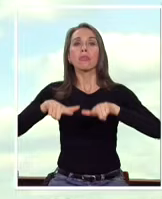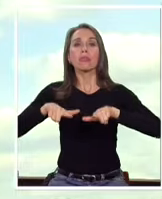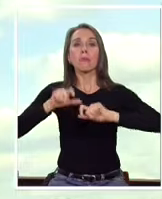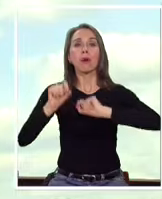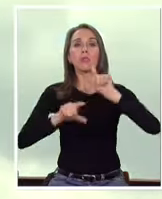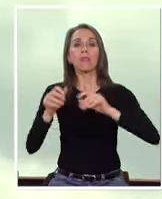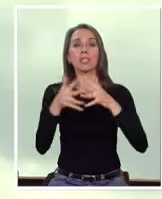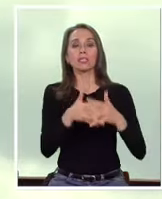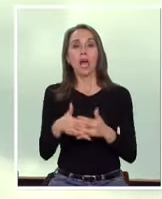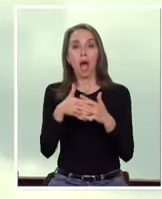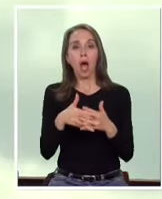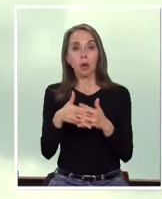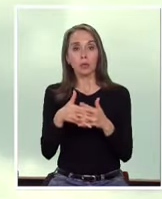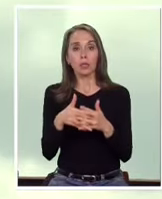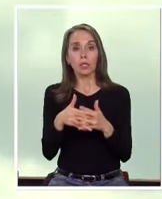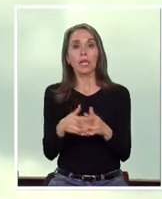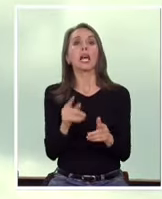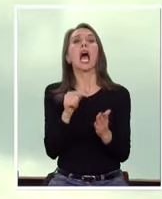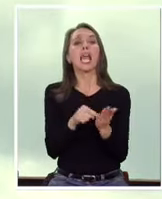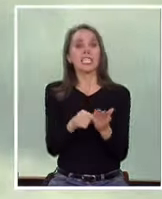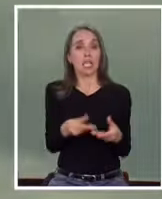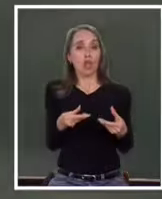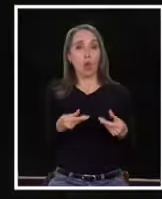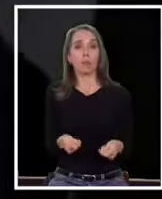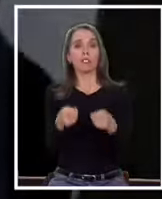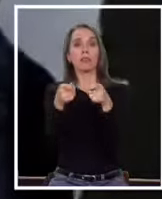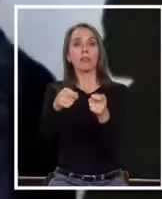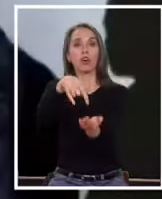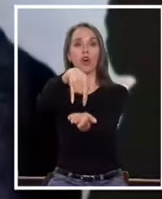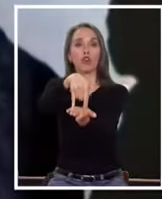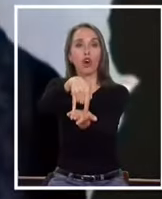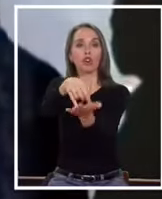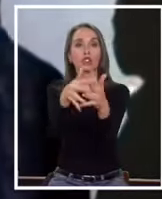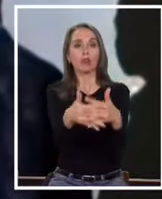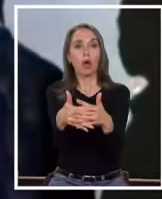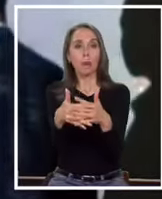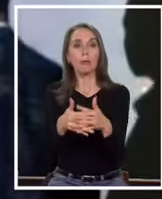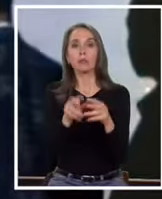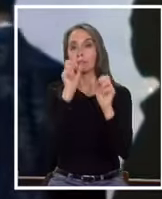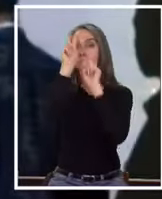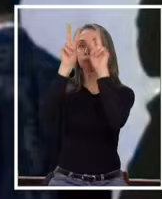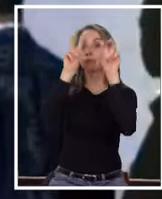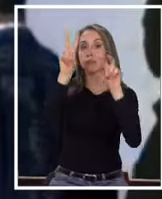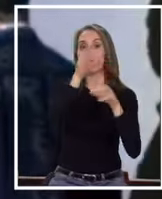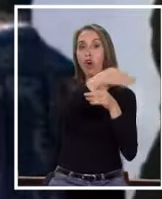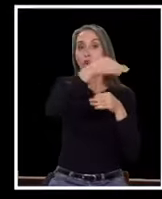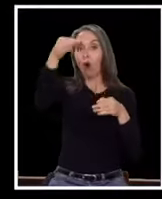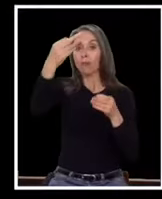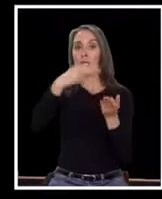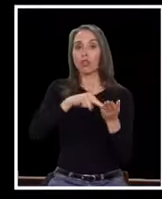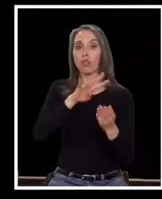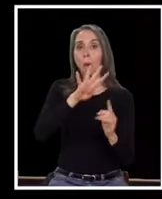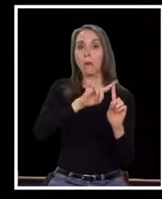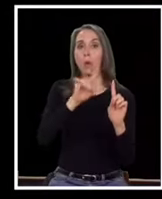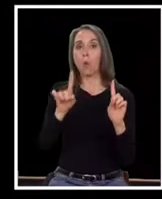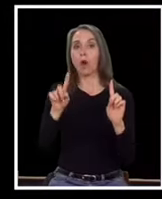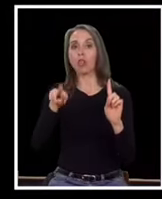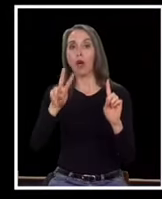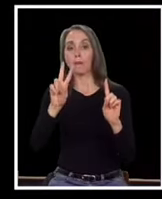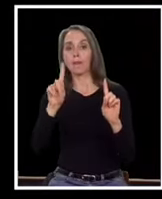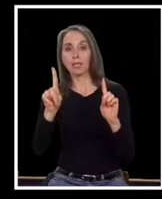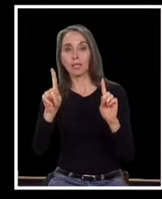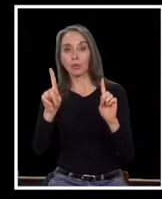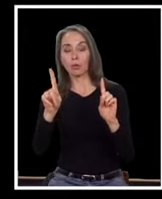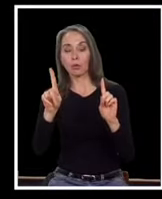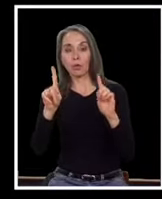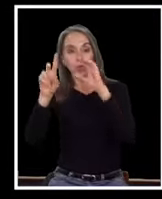de Estados Unidos presentado ante el Congreso de ese país. Se trata de incidentes ocurridos entre 2004 y 2021 que